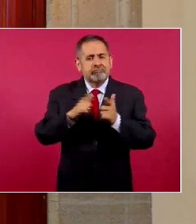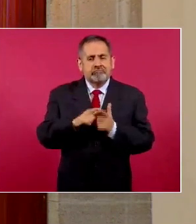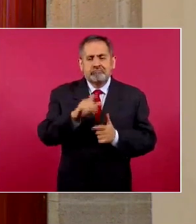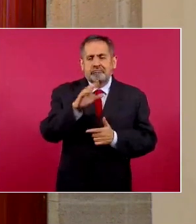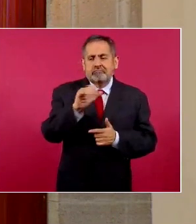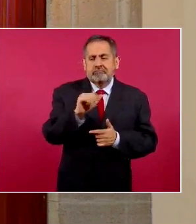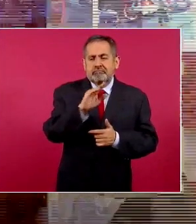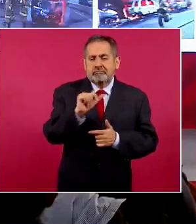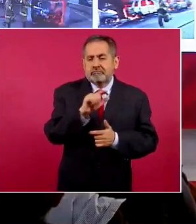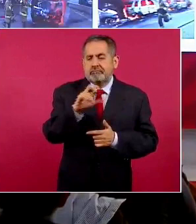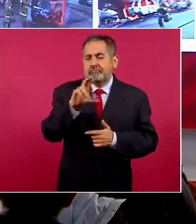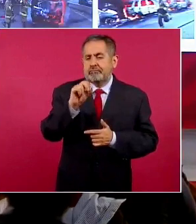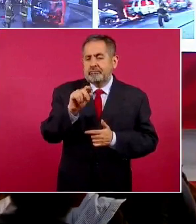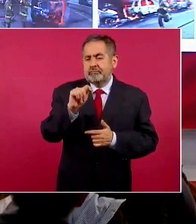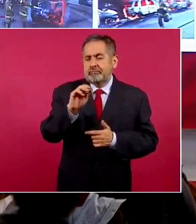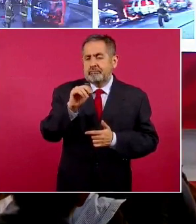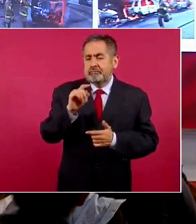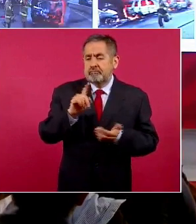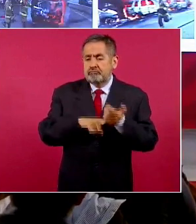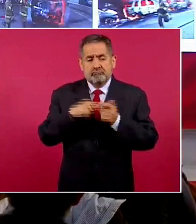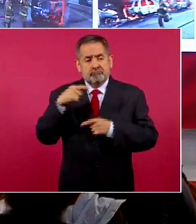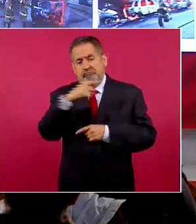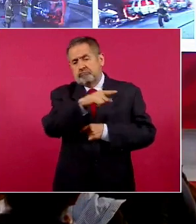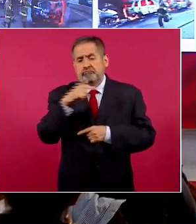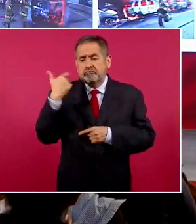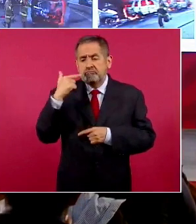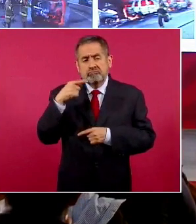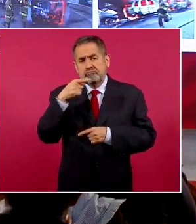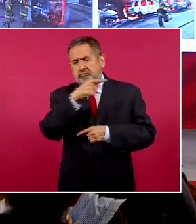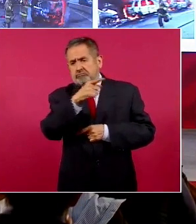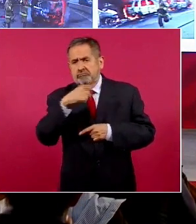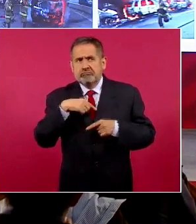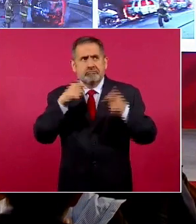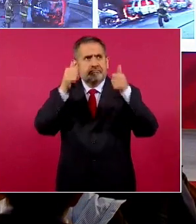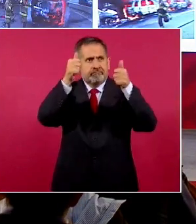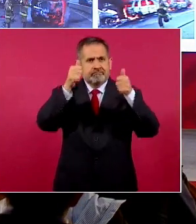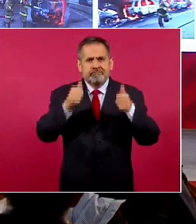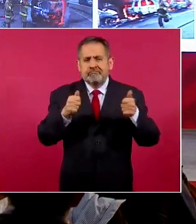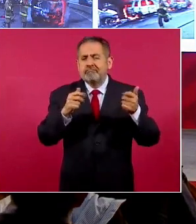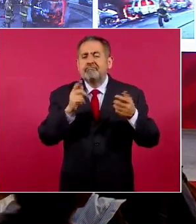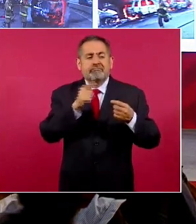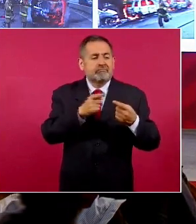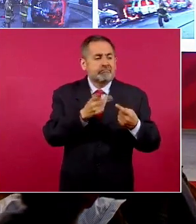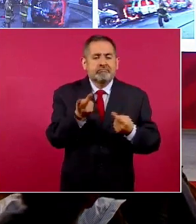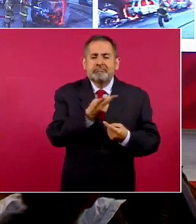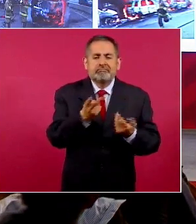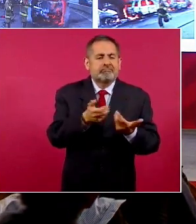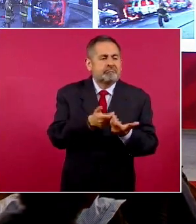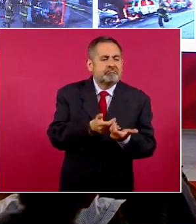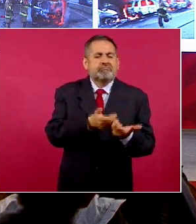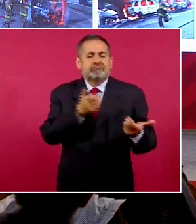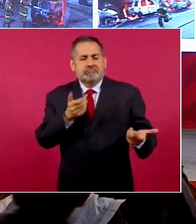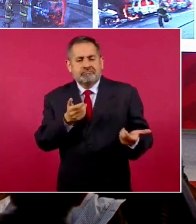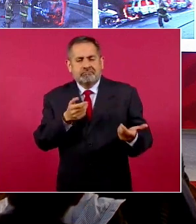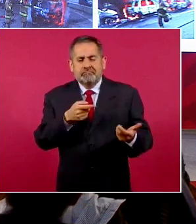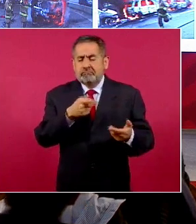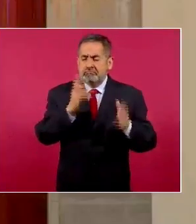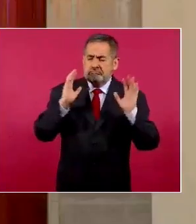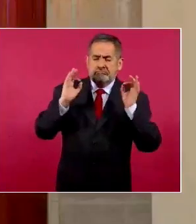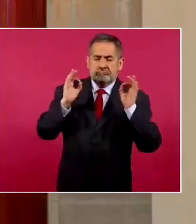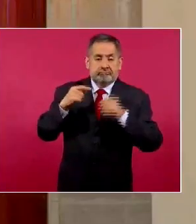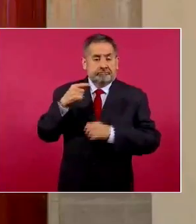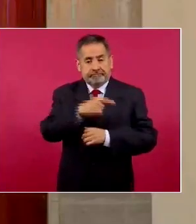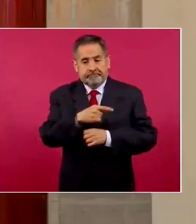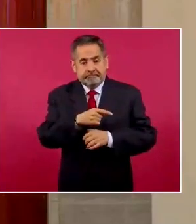mantas en la ciudad de Guadalajara, en las que se citaba la supuesta fractura entre grupos criminales.